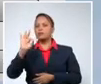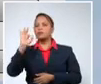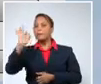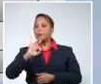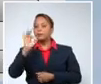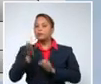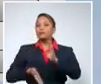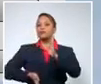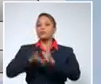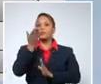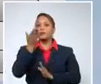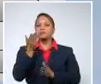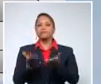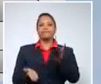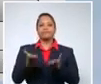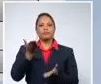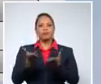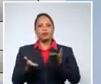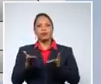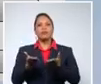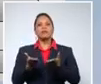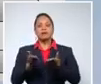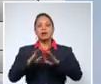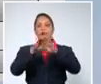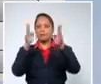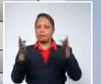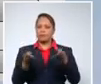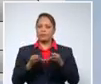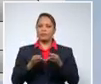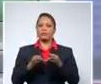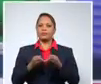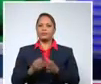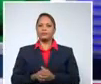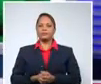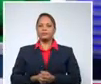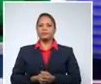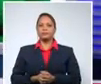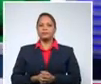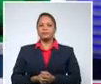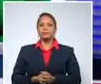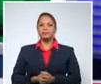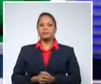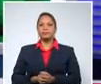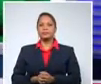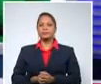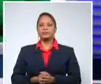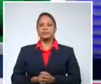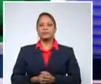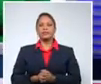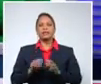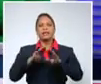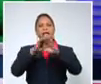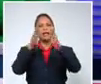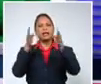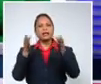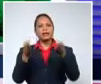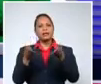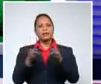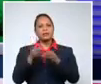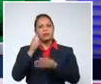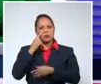superior a la del mundo. Ahí en el mundo, si quieres vamos a